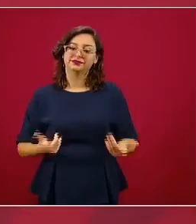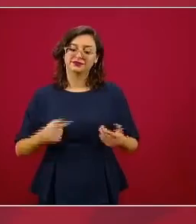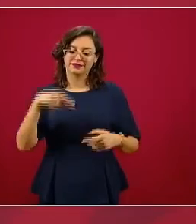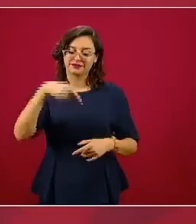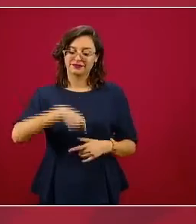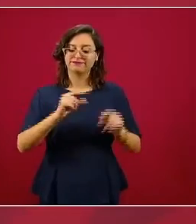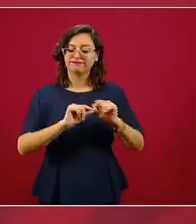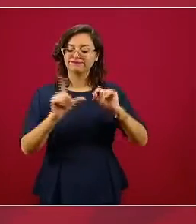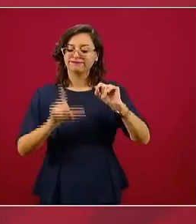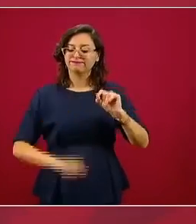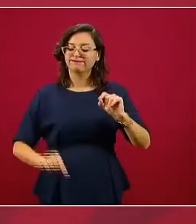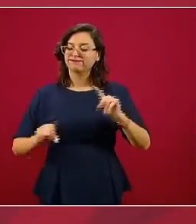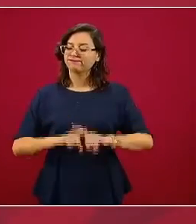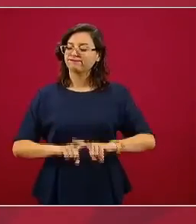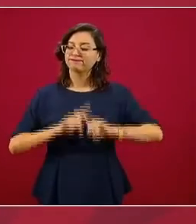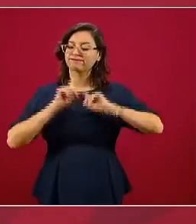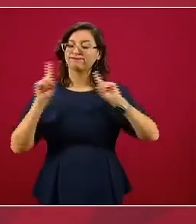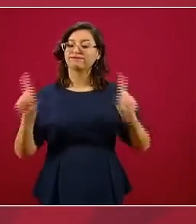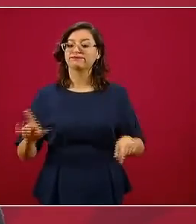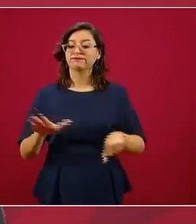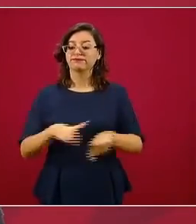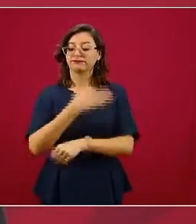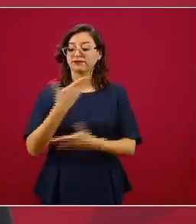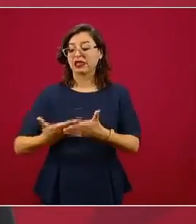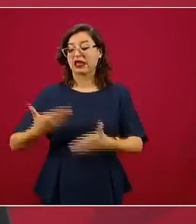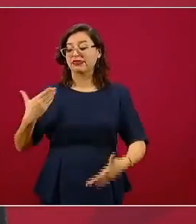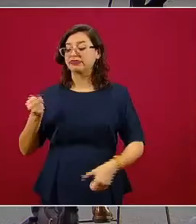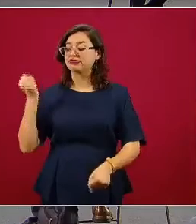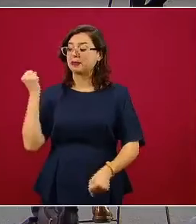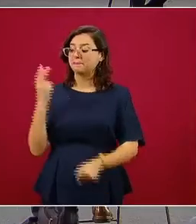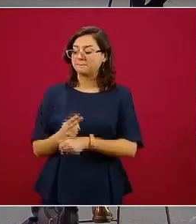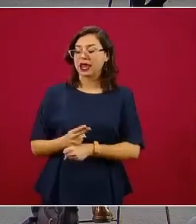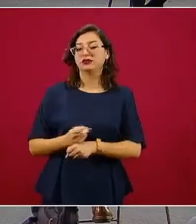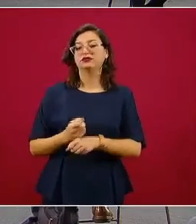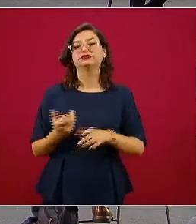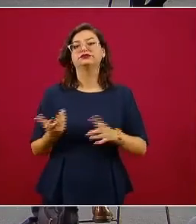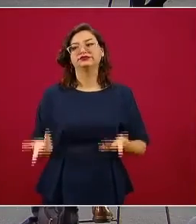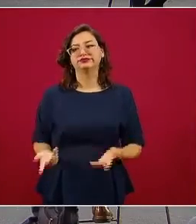avanzar porque se tomaron medidas a tiempo. Ya vamos a evaluar,